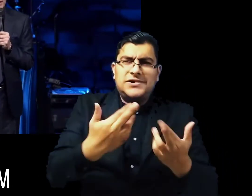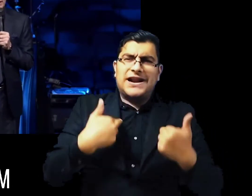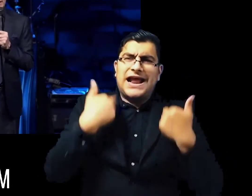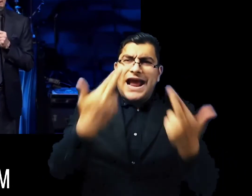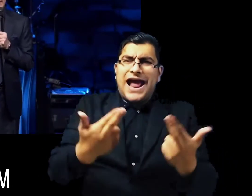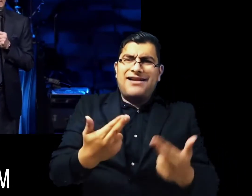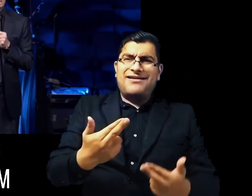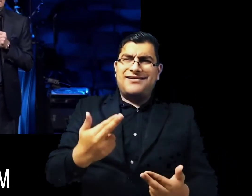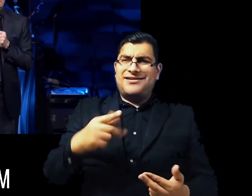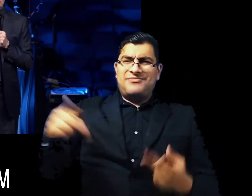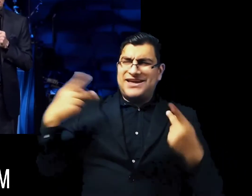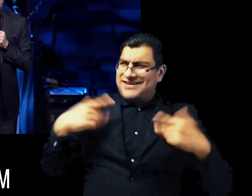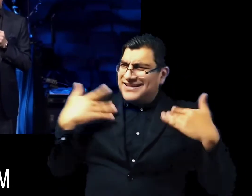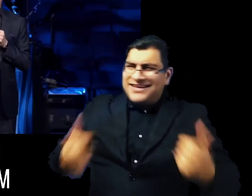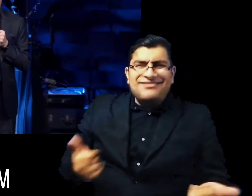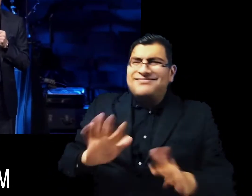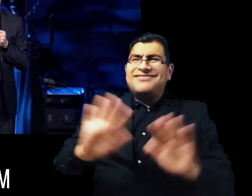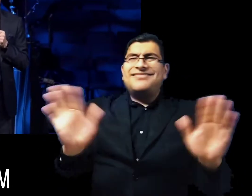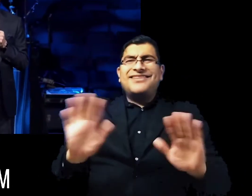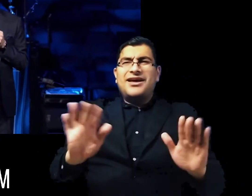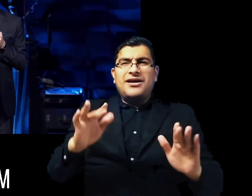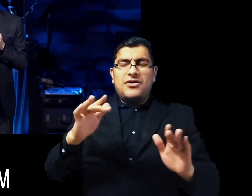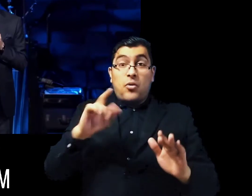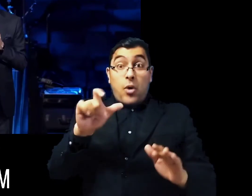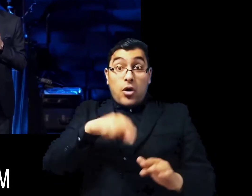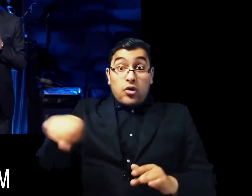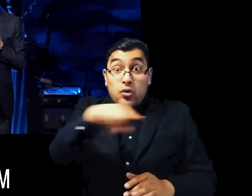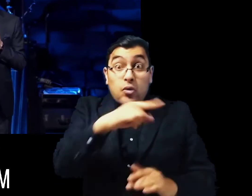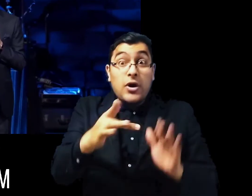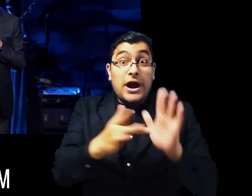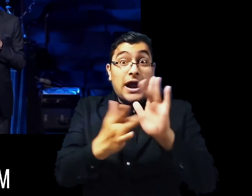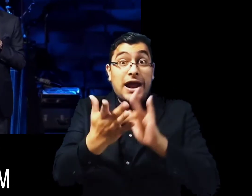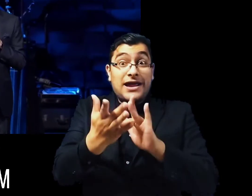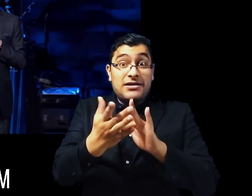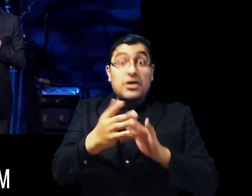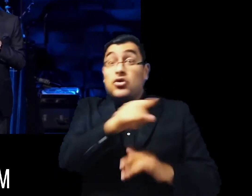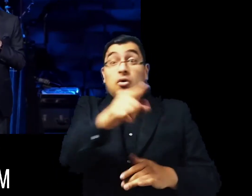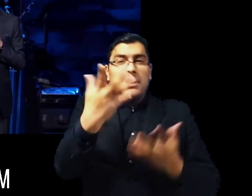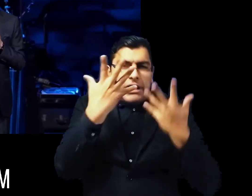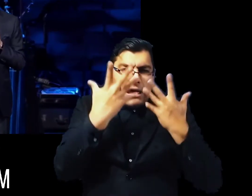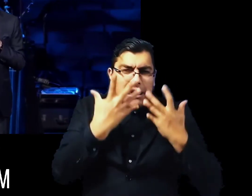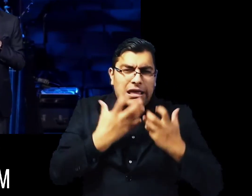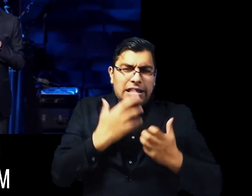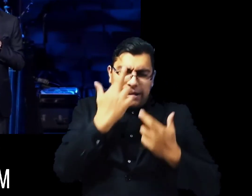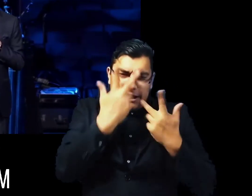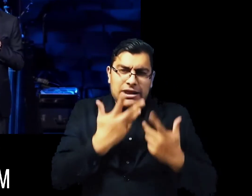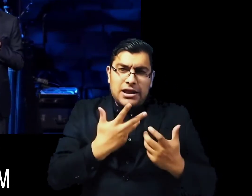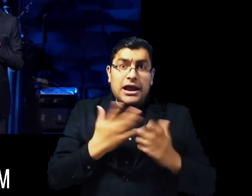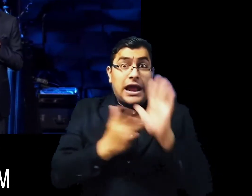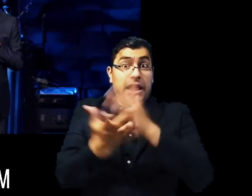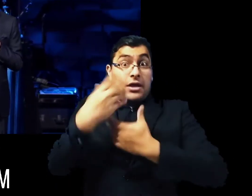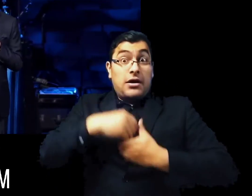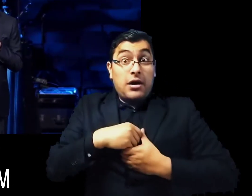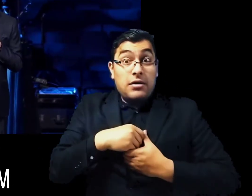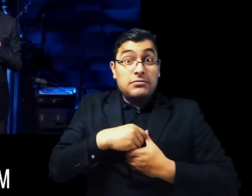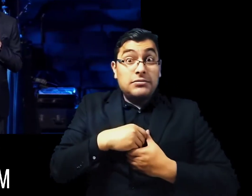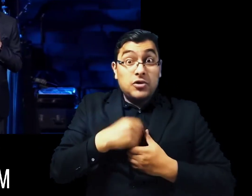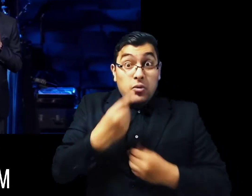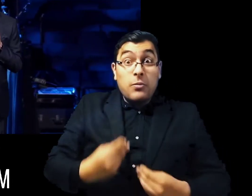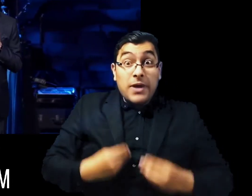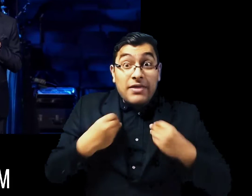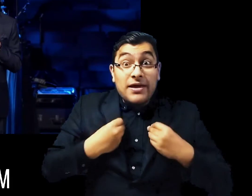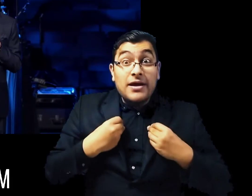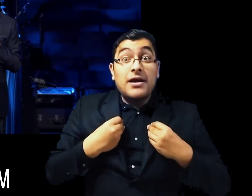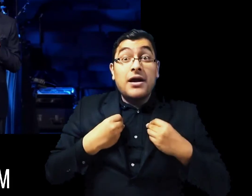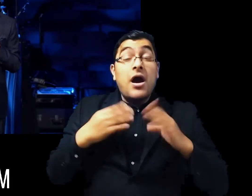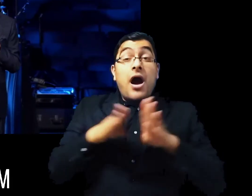lo entiende, pero cuando te encuentras roto en las manos del Maestro, nunca jamás volverás a vivir la